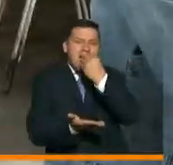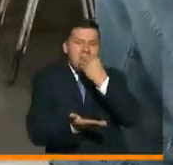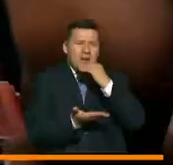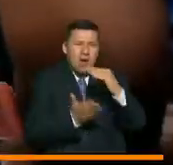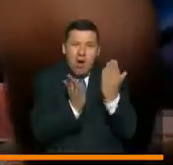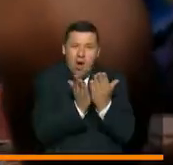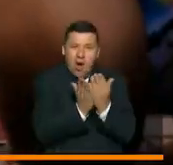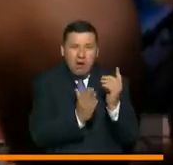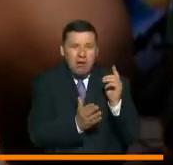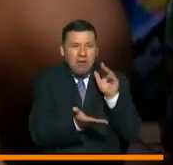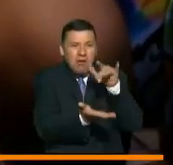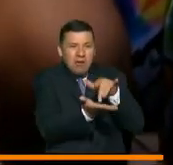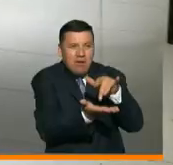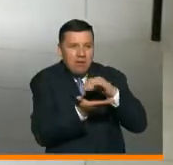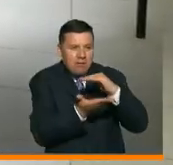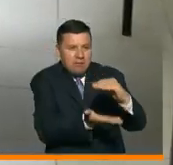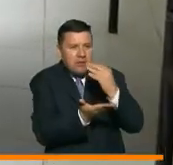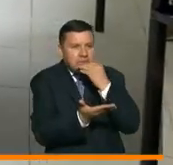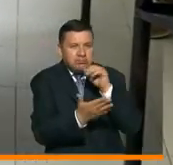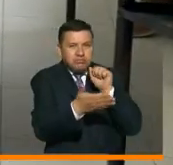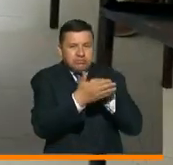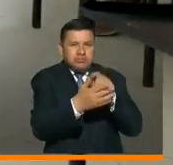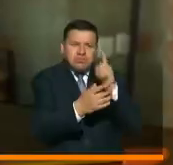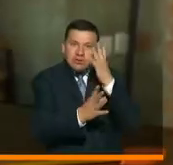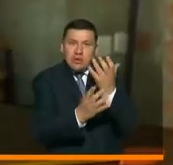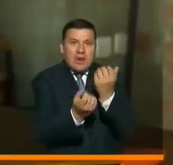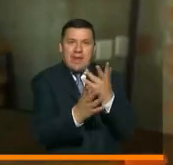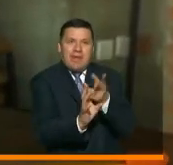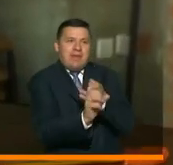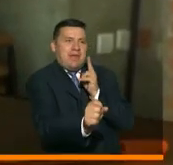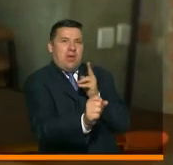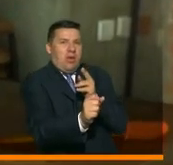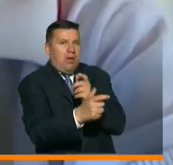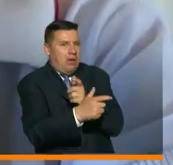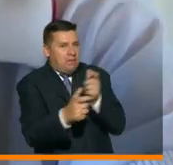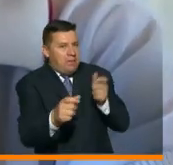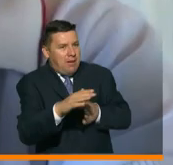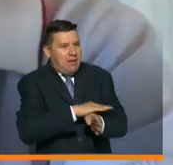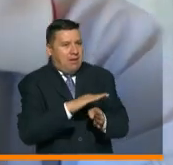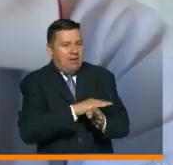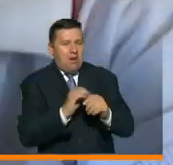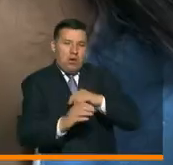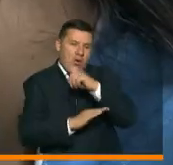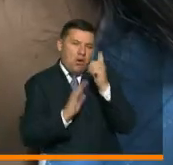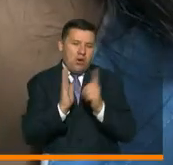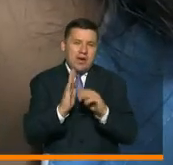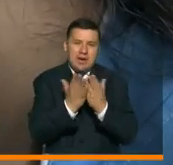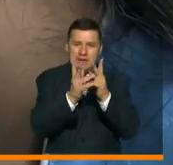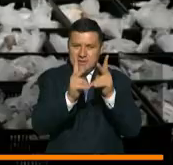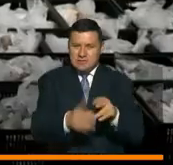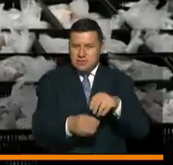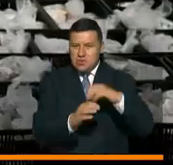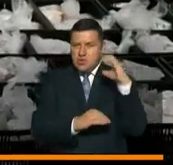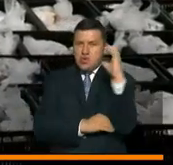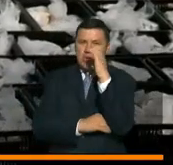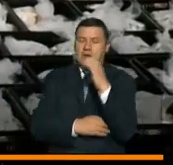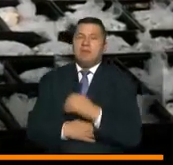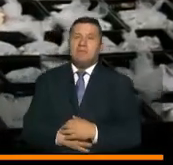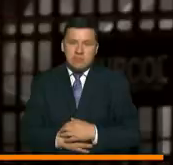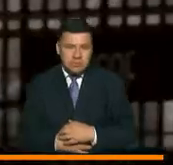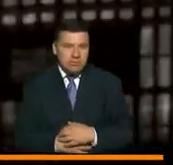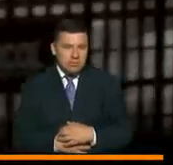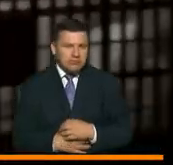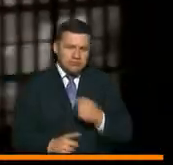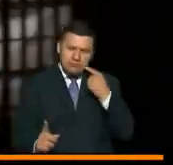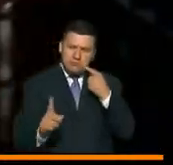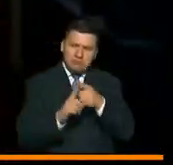alimentación escolar, ayudando a la prevención de la deserción y a consolidar trayectorias educativas completas de los estudiantes colombianos. Con esta